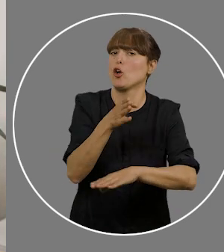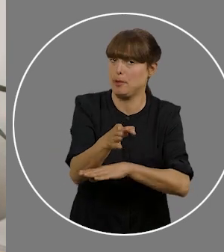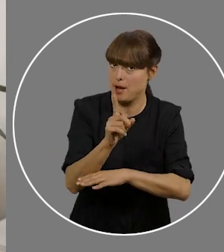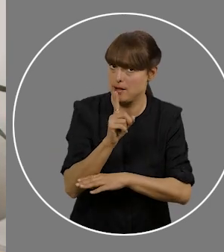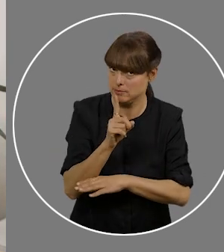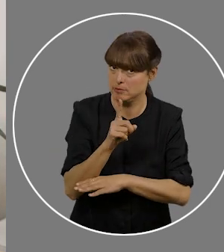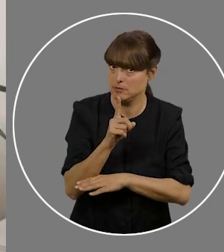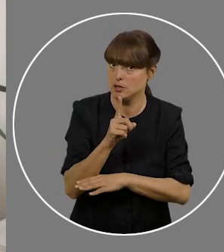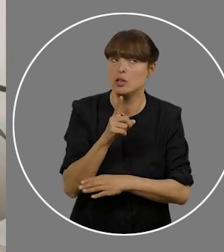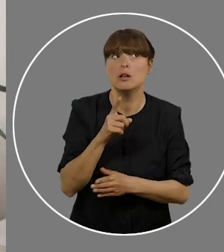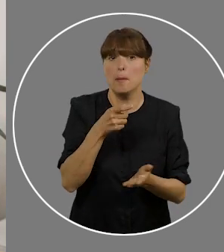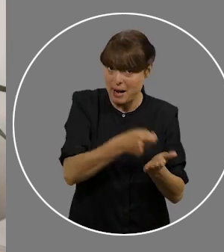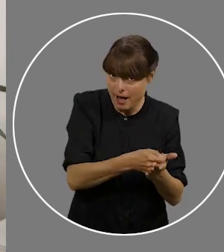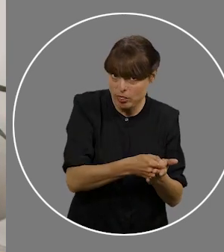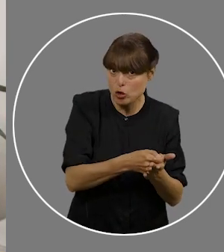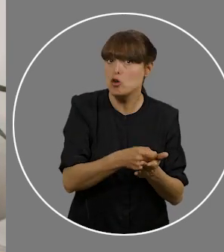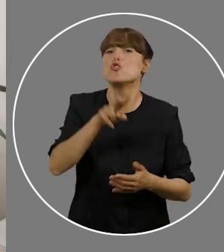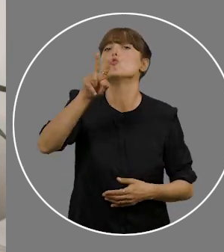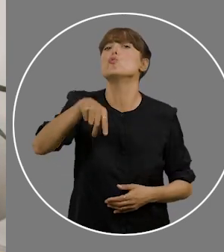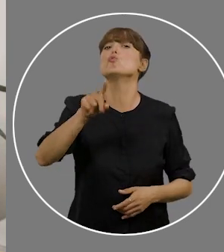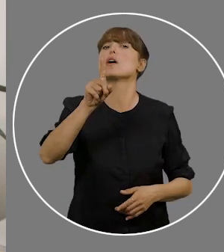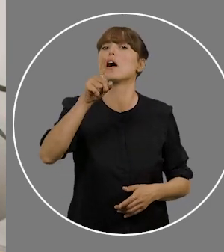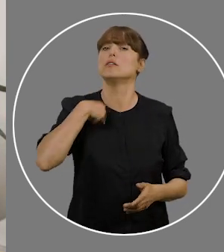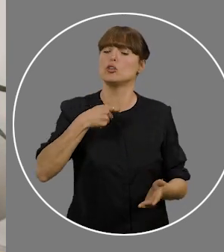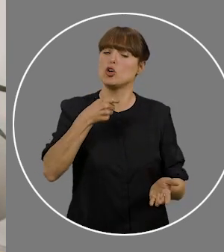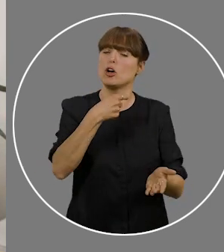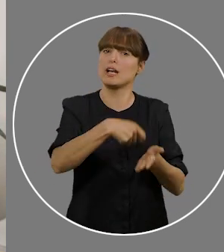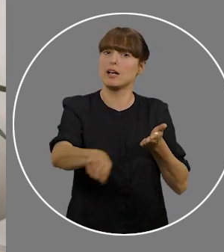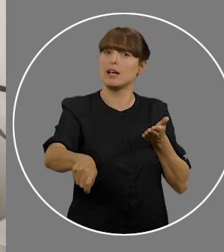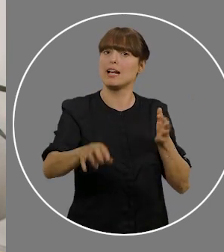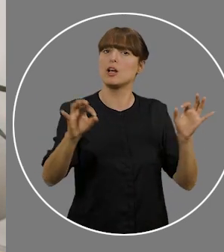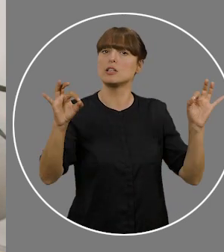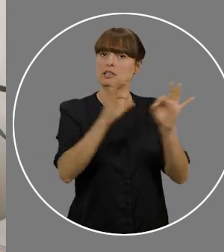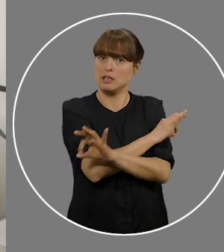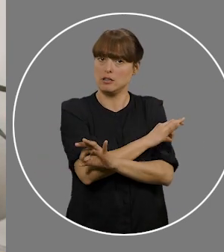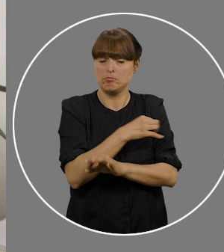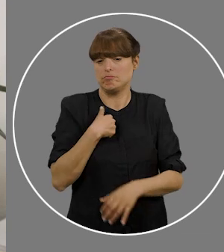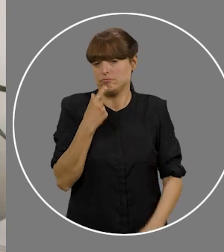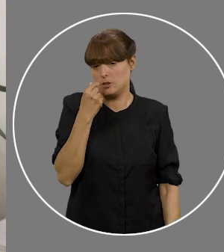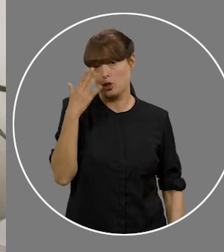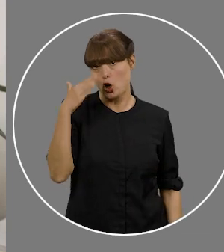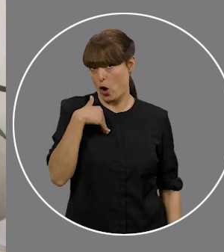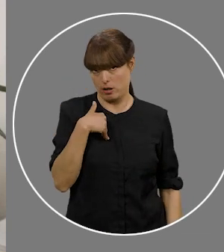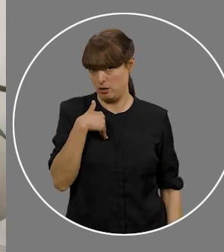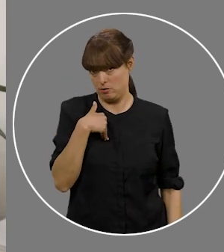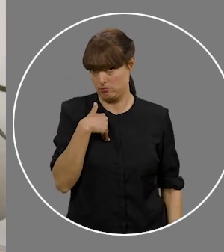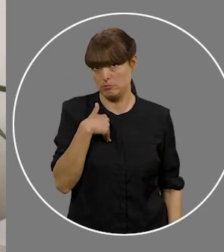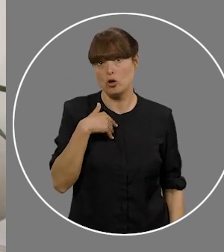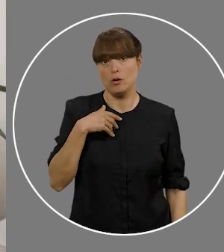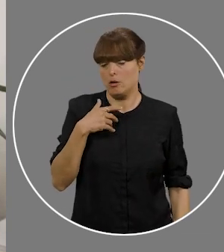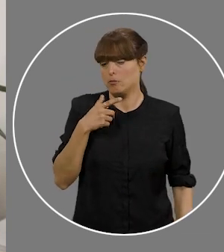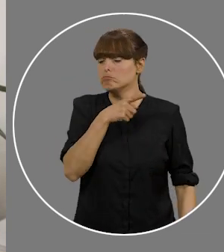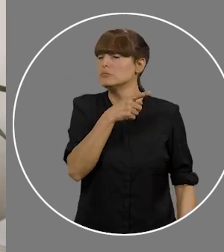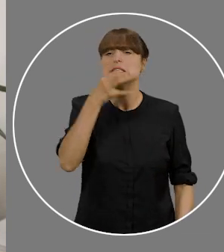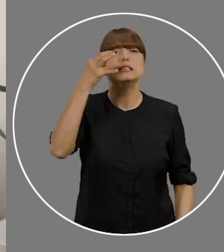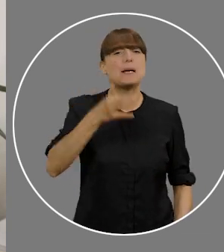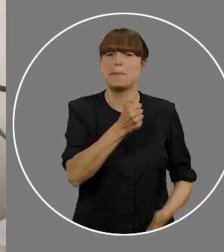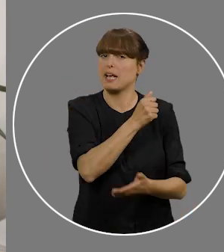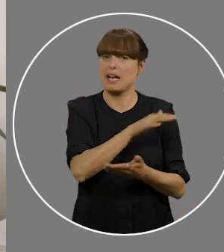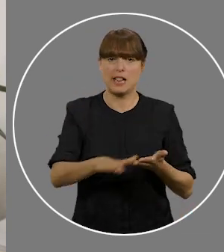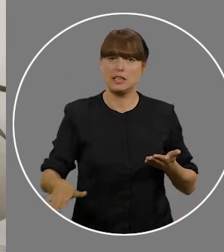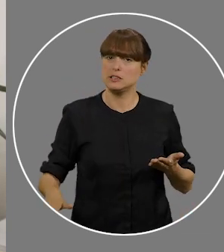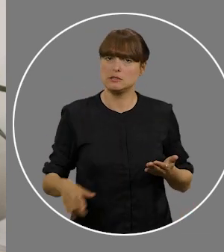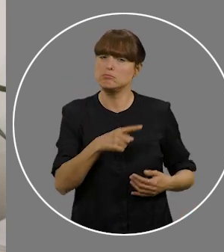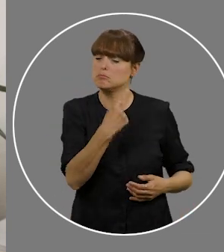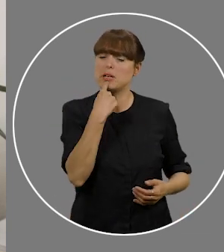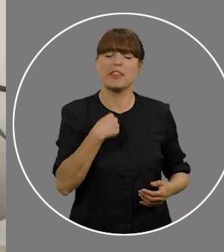¿Cobrando? A mí no me cobró nunca nada. Ya. Bueno, sabía que no tenía, pero bueno, otro ya me hubiera cobrado. Ya. Él siempre me